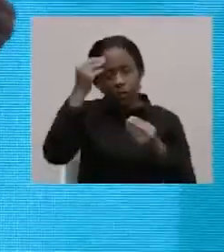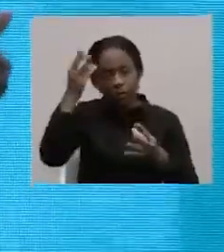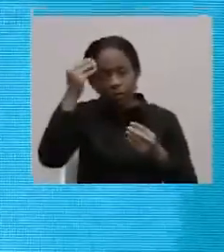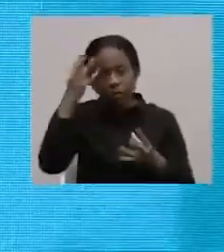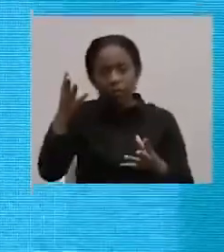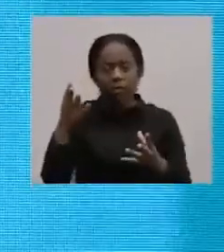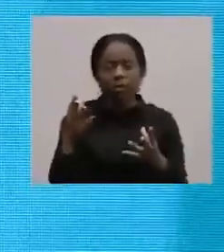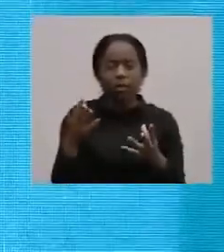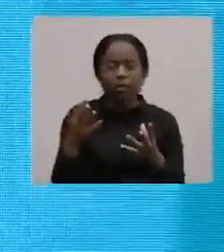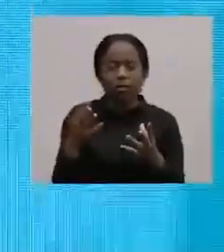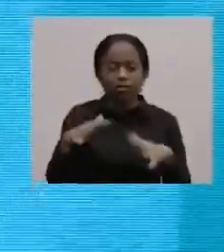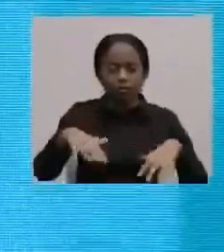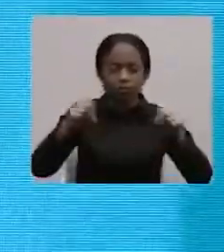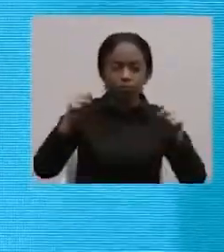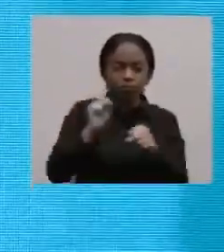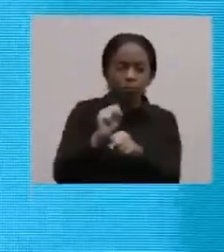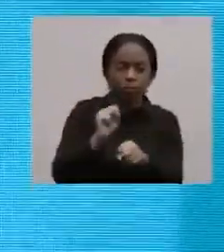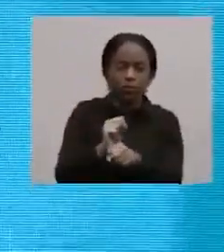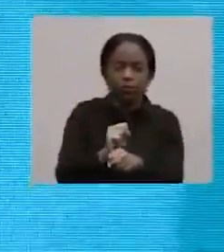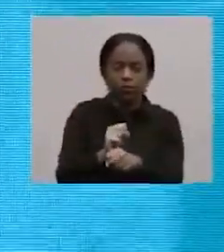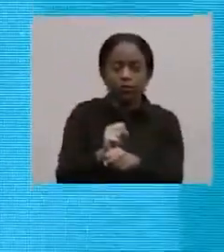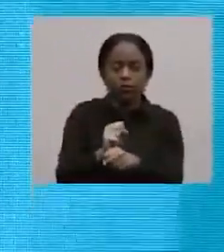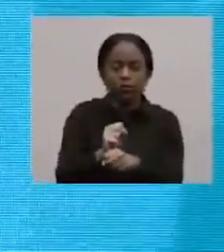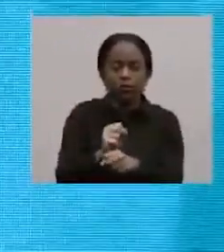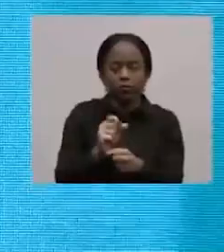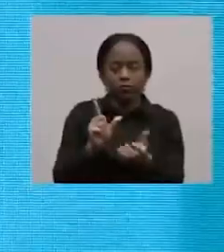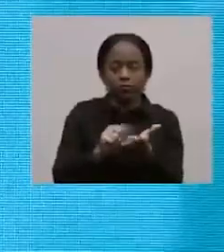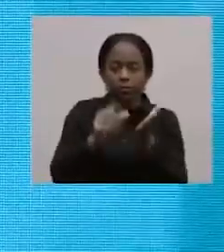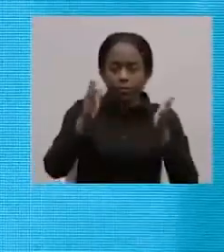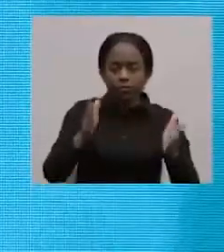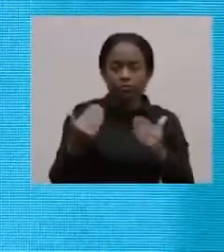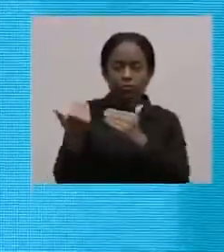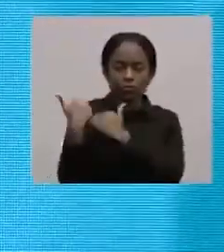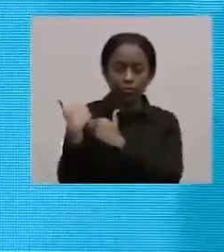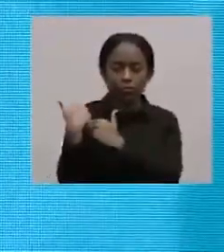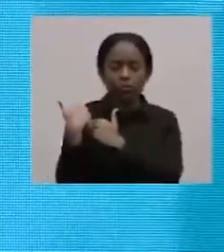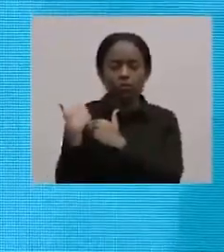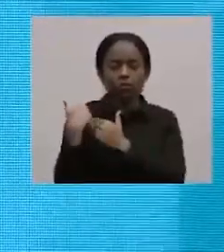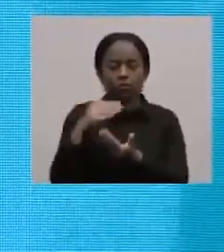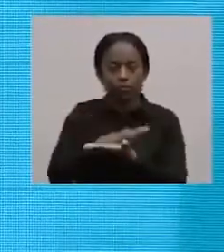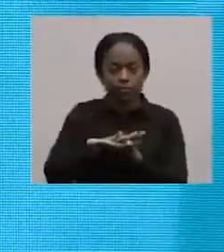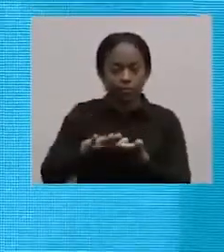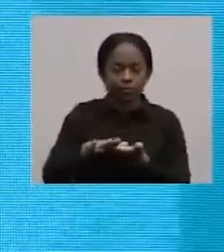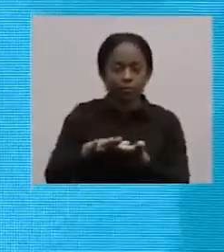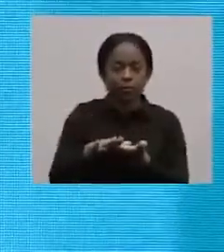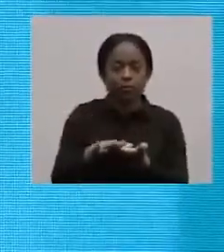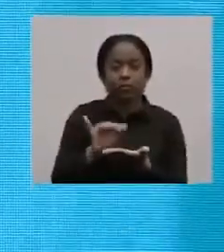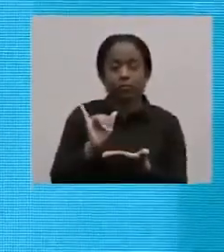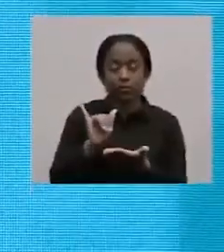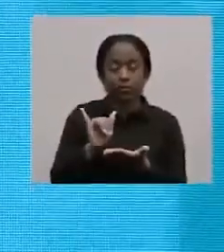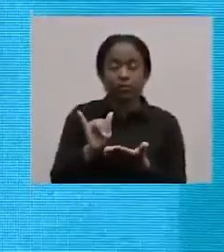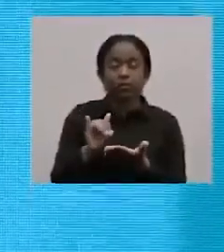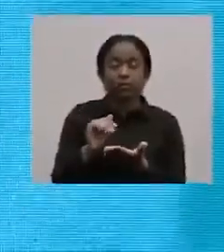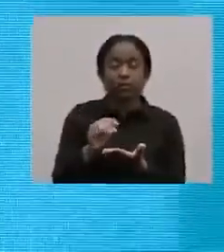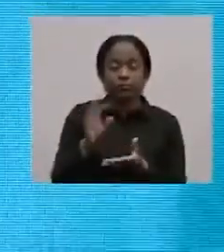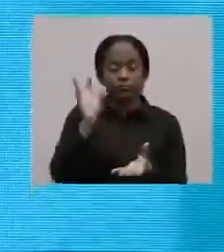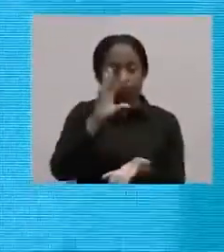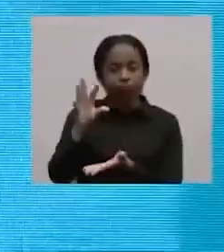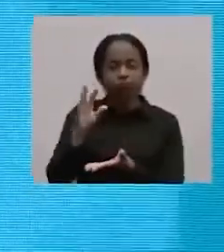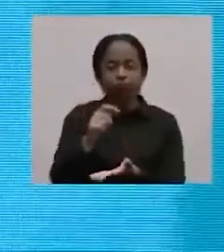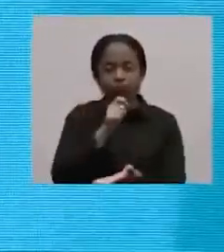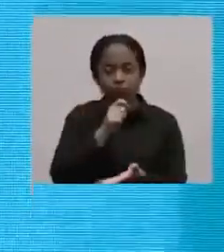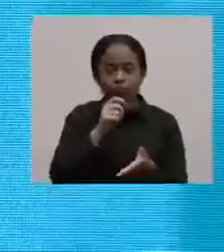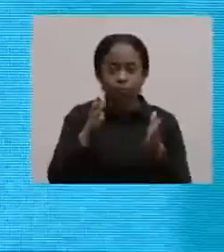a ejercer un periodismo ético, un periodismo responsable. Ese derecho de prensa nos lleva